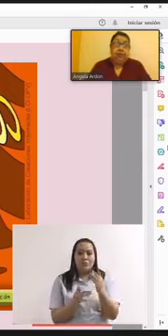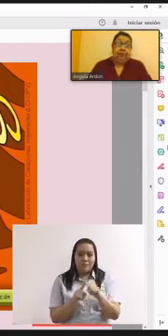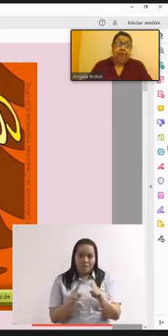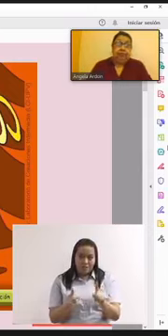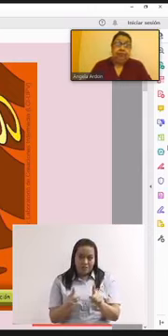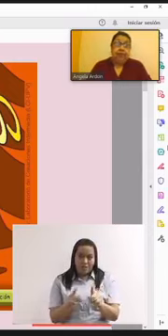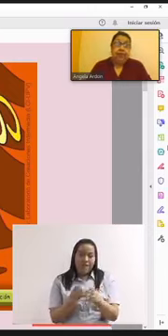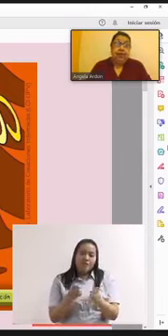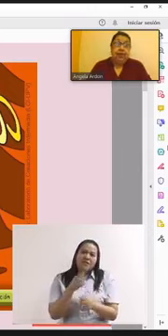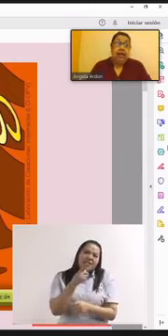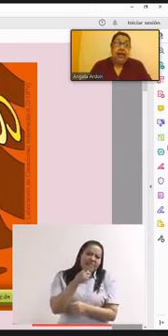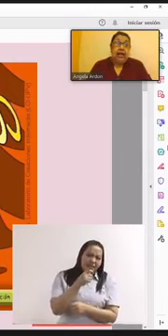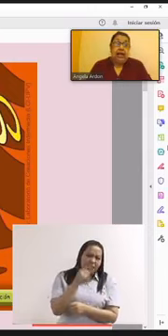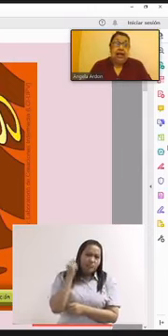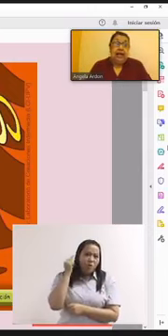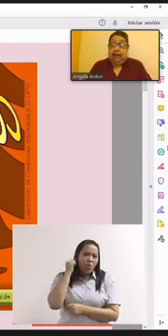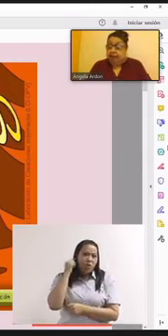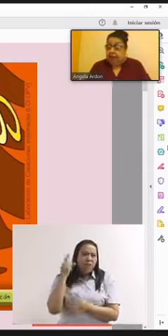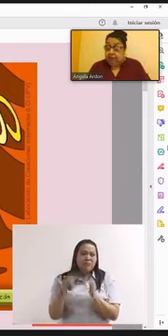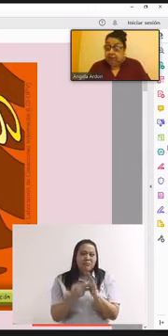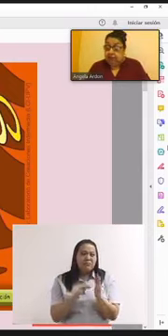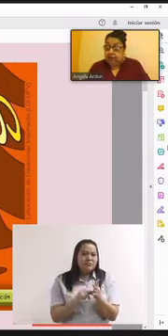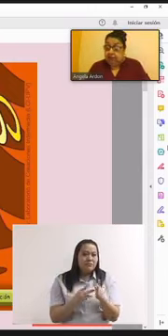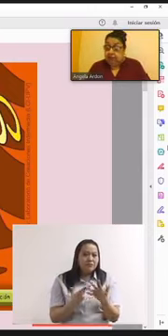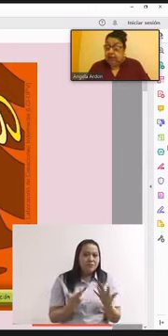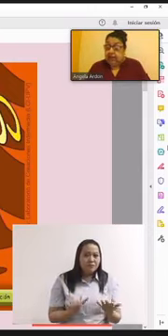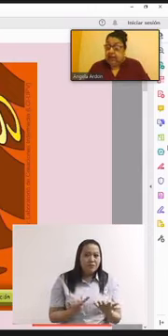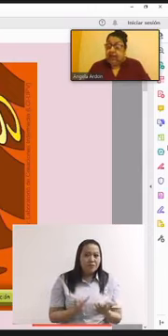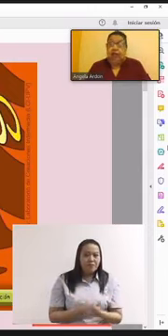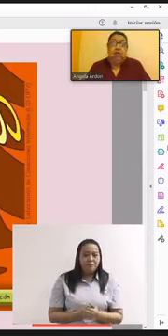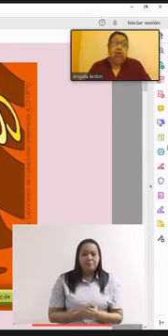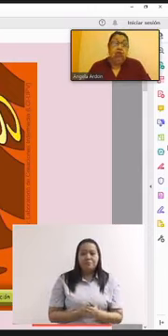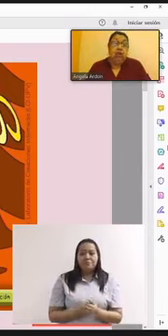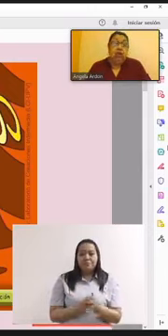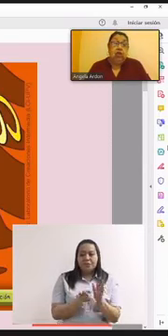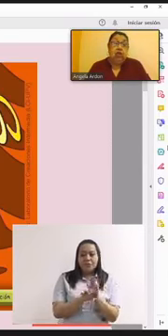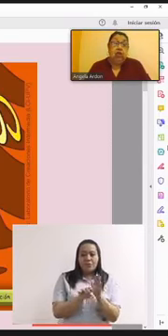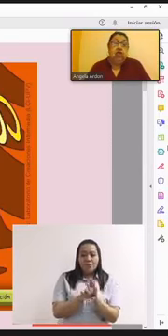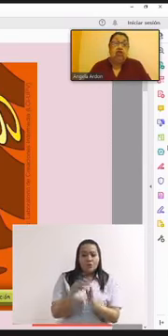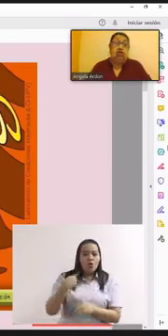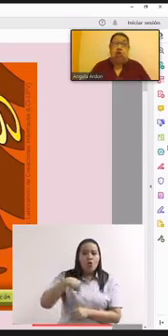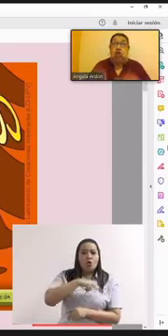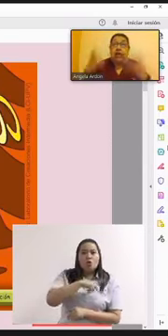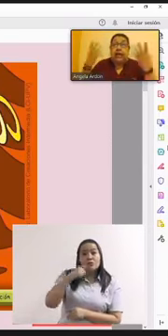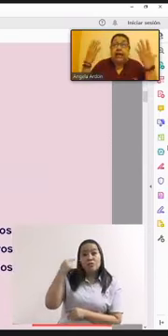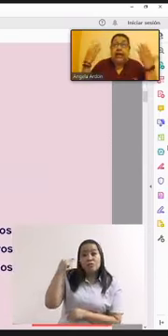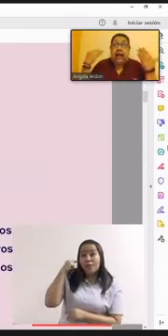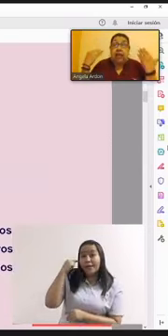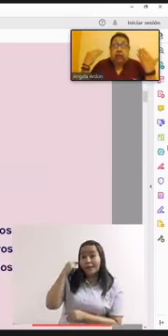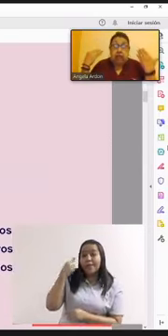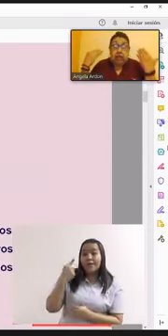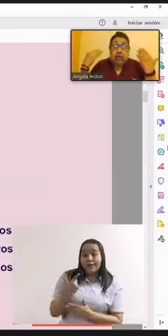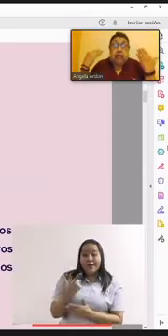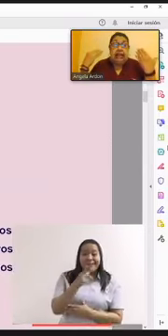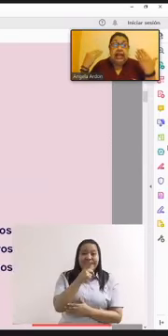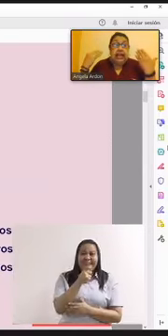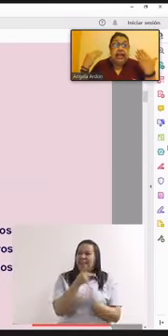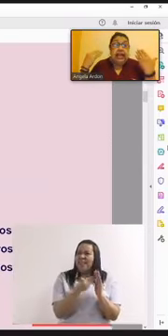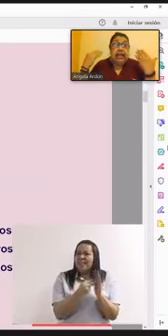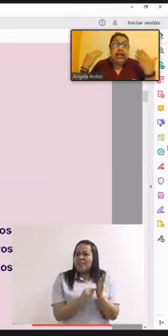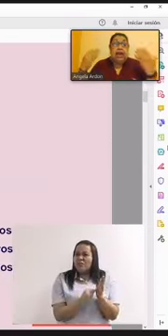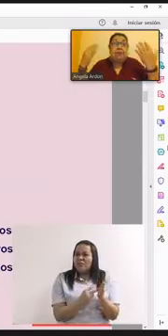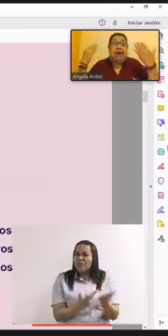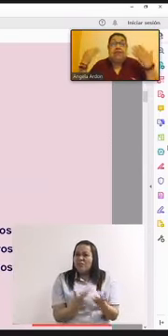oídos? En la siguiente presentación dice que nuestros oídos son los encargados